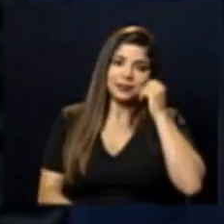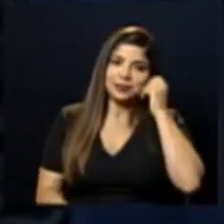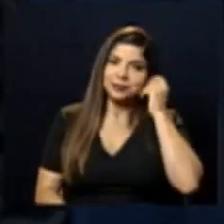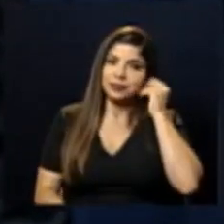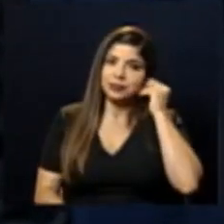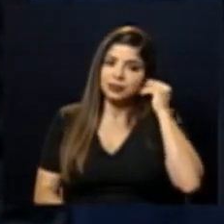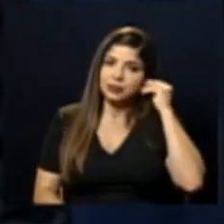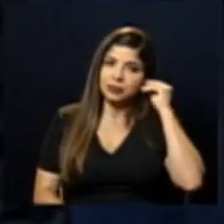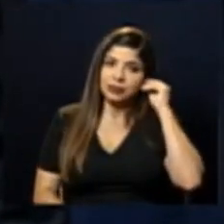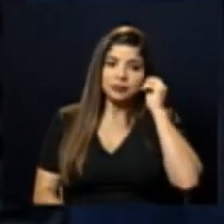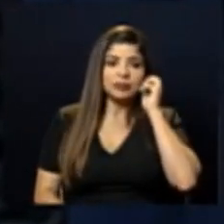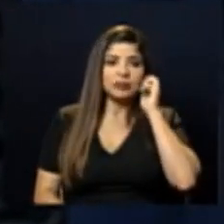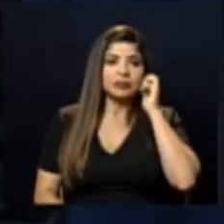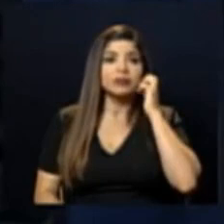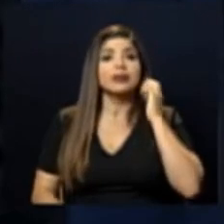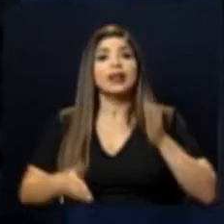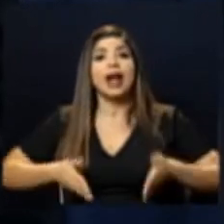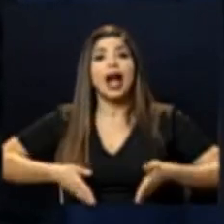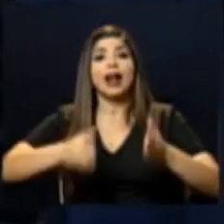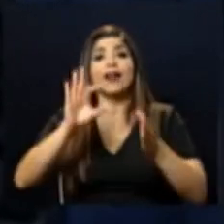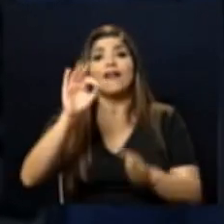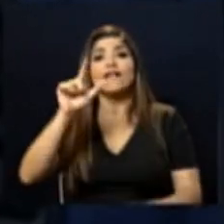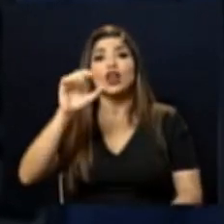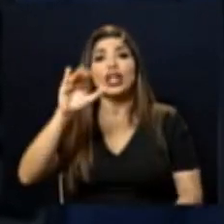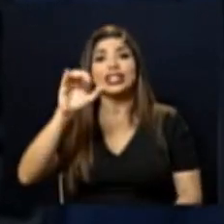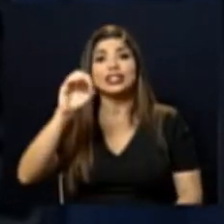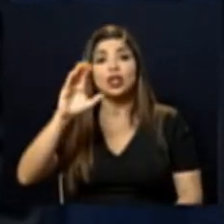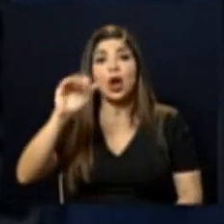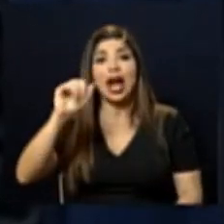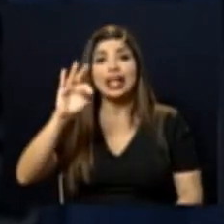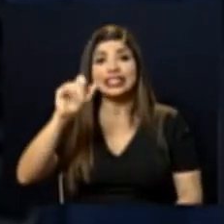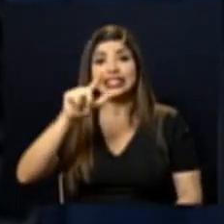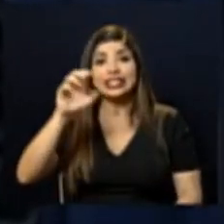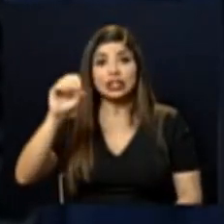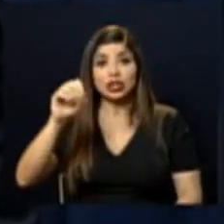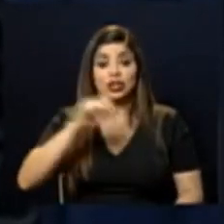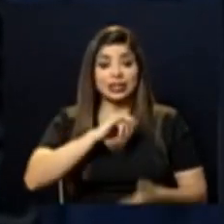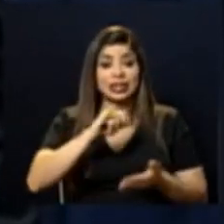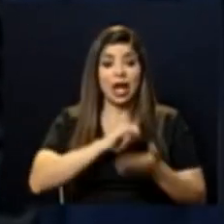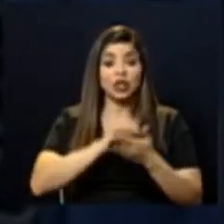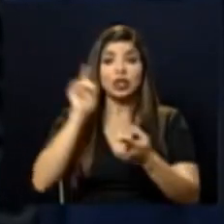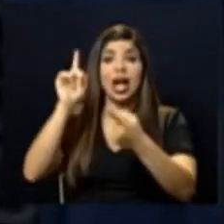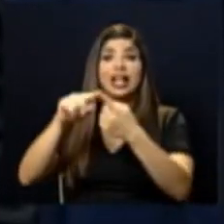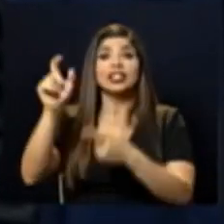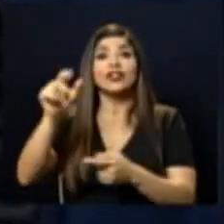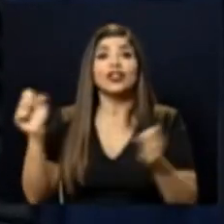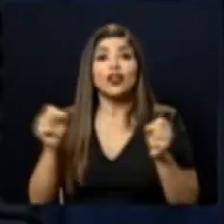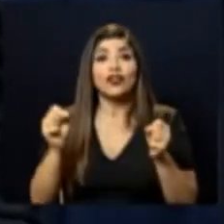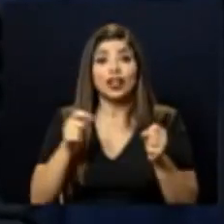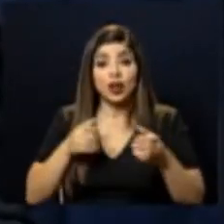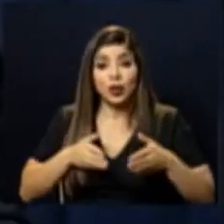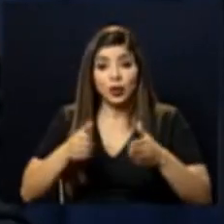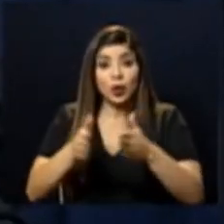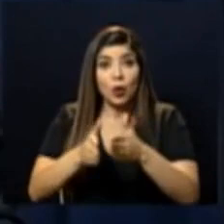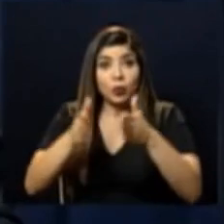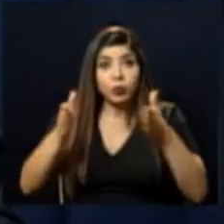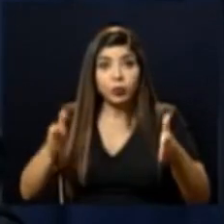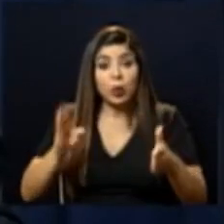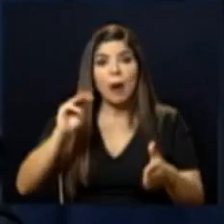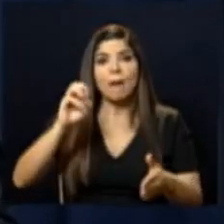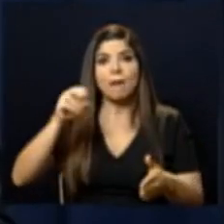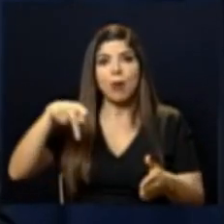Para la ampliación de la carretera Florencio del Castillo en la ruta San José-Río Frío, el MOP ha